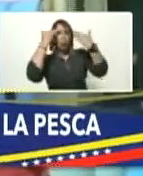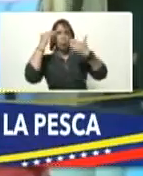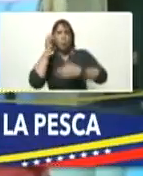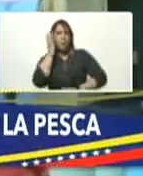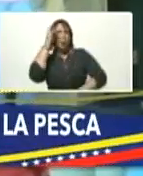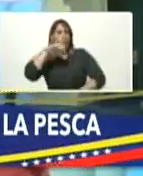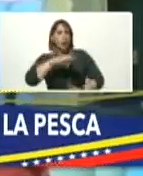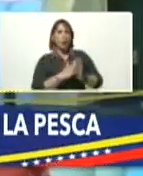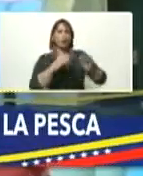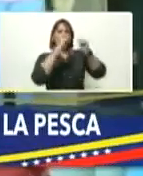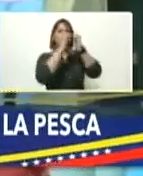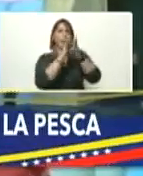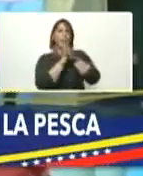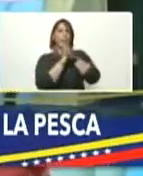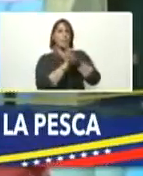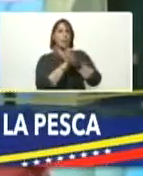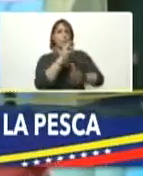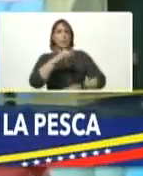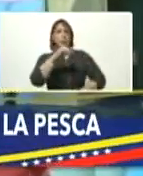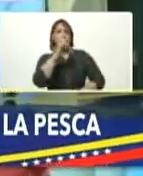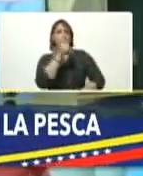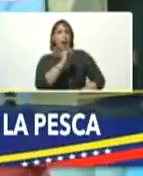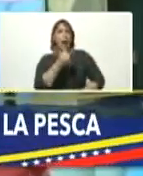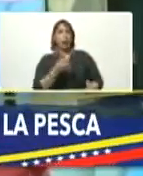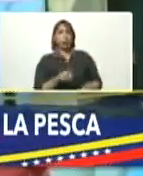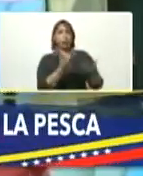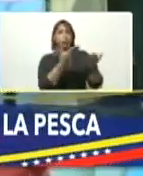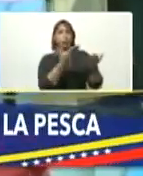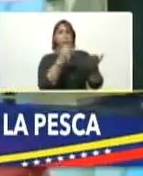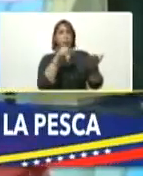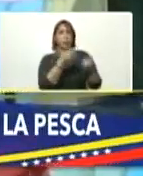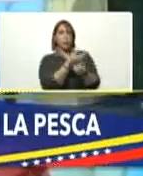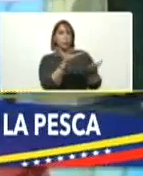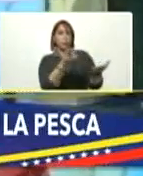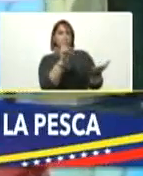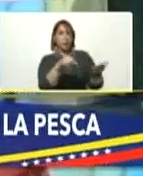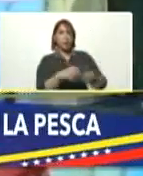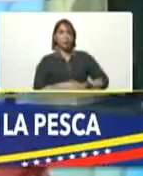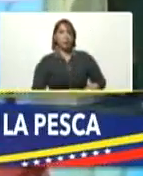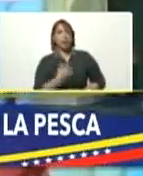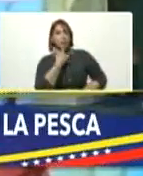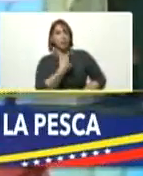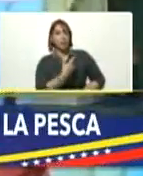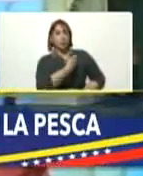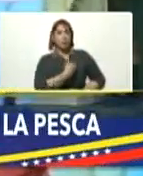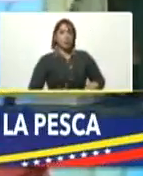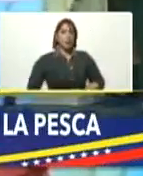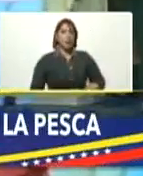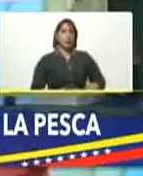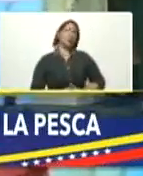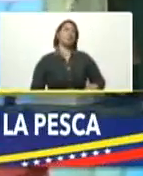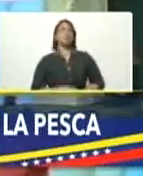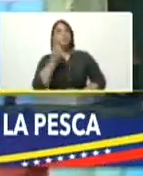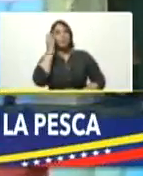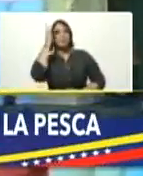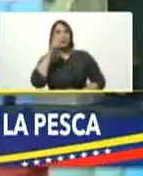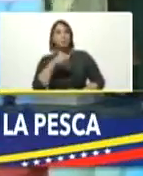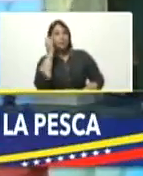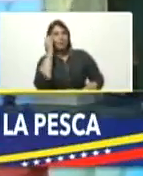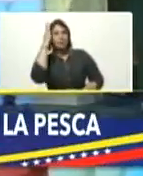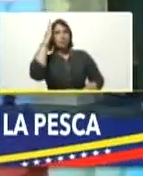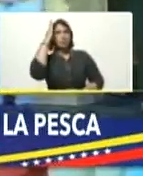en Anzuate y mi compañera Marcia Moreno, que está allá con usted y con todos ustedes. Y le digo, presidente, que con iniciativa, con capacidad